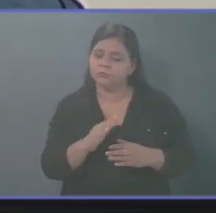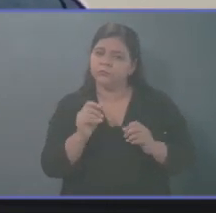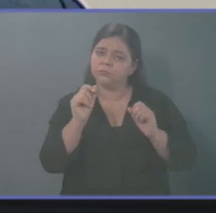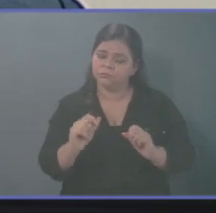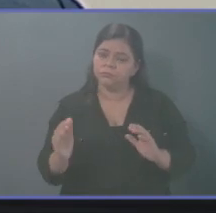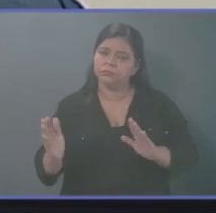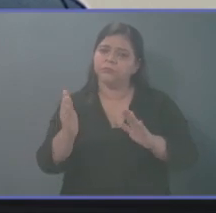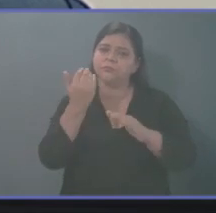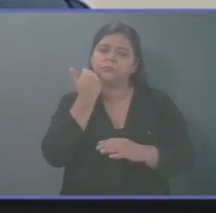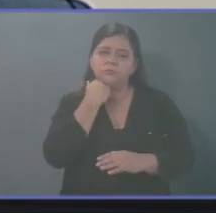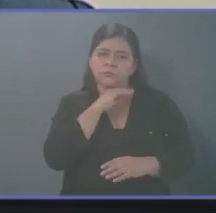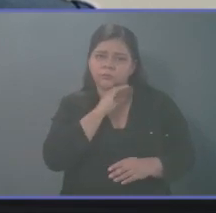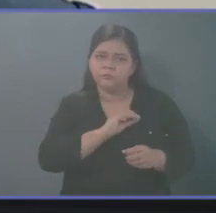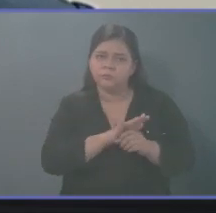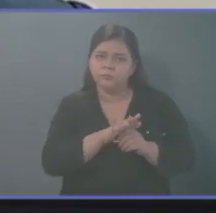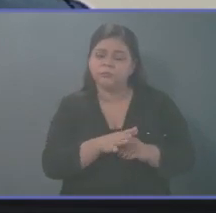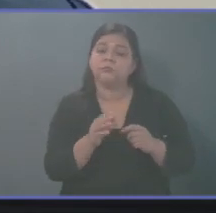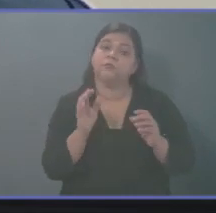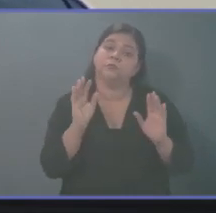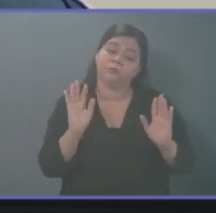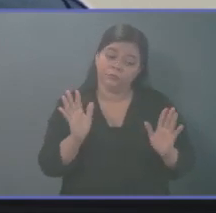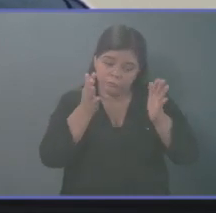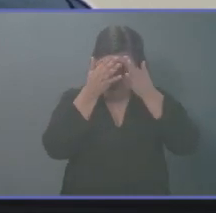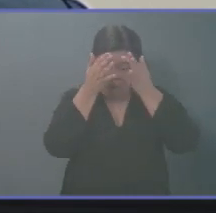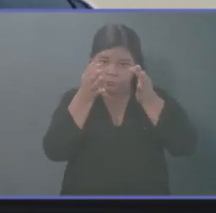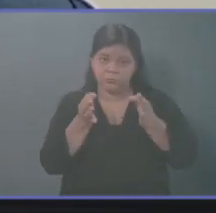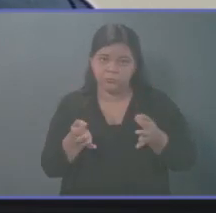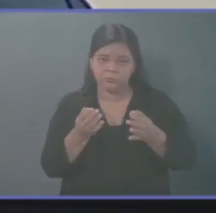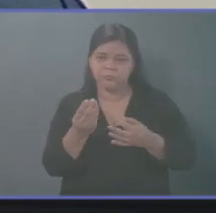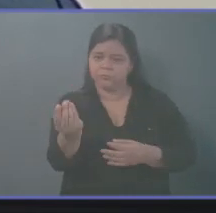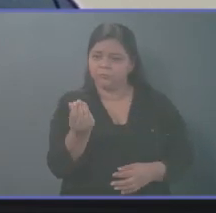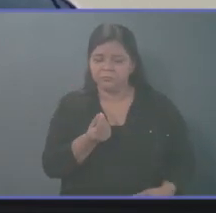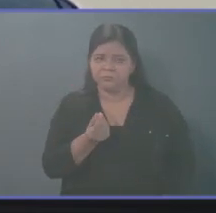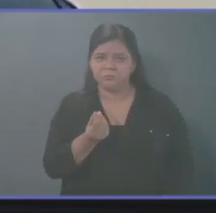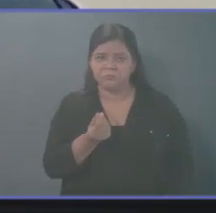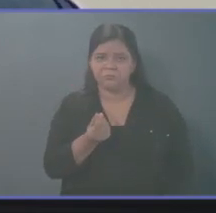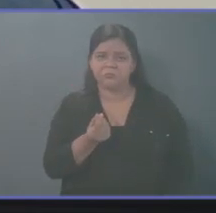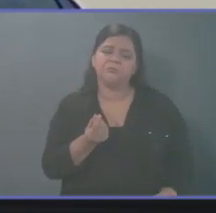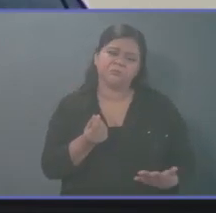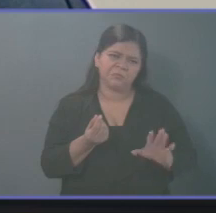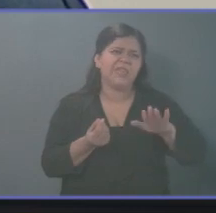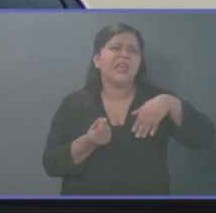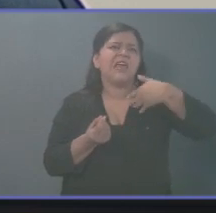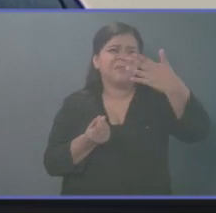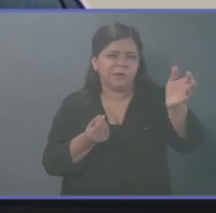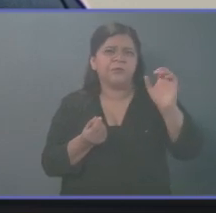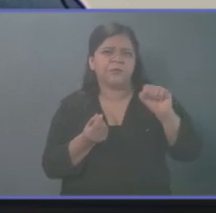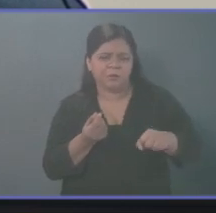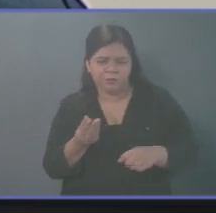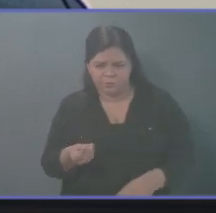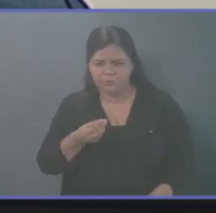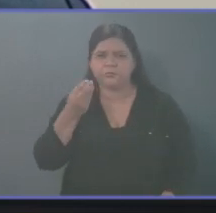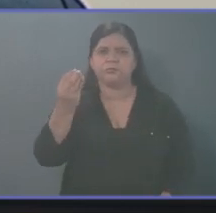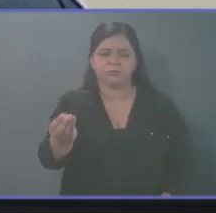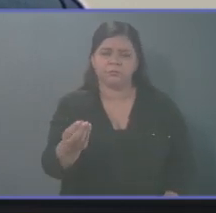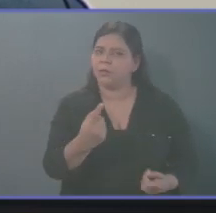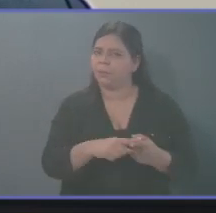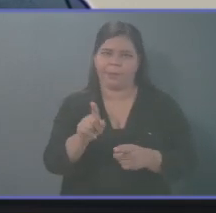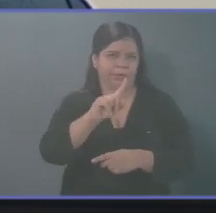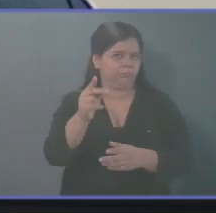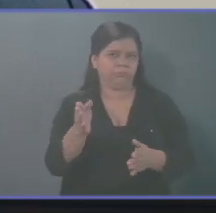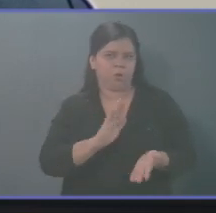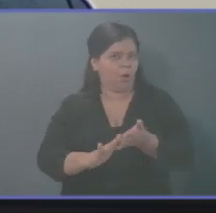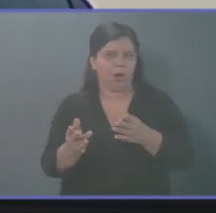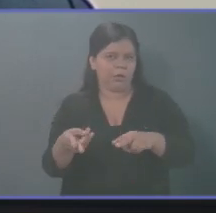la pandemia, o deciden retornarlo, pero sin pagar intereses. Estas son las tres cosas que